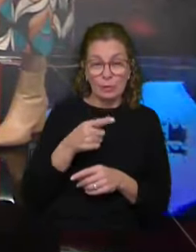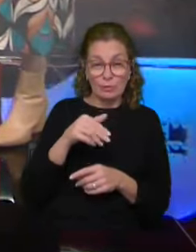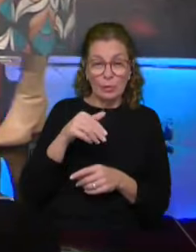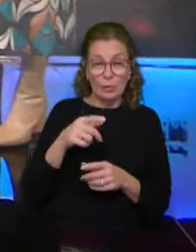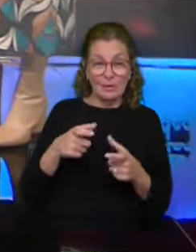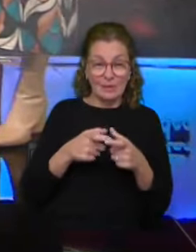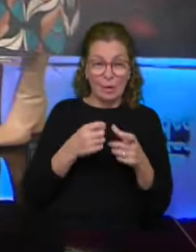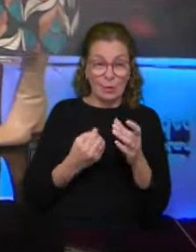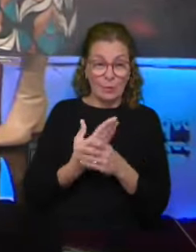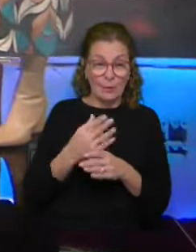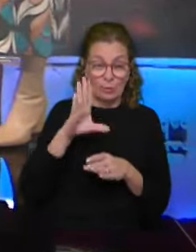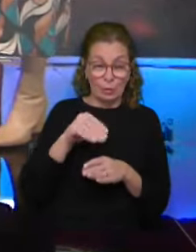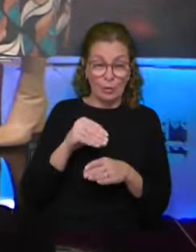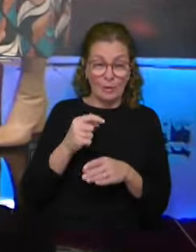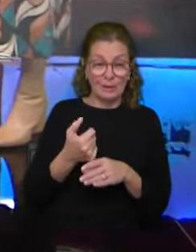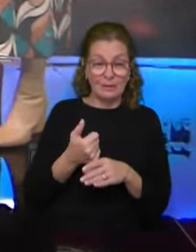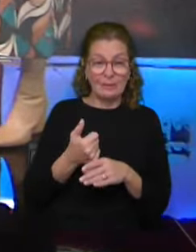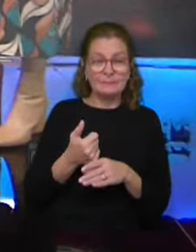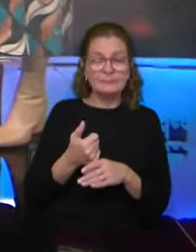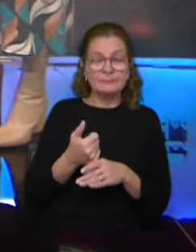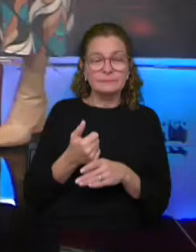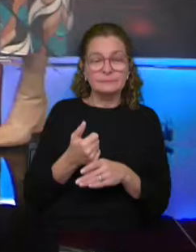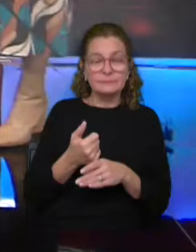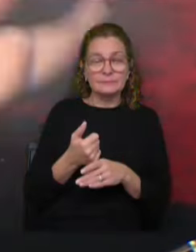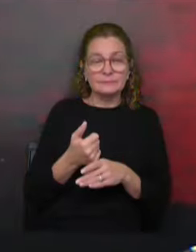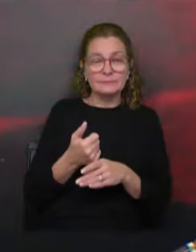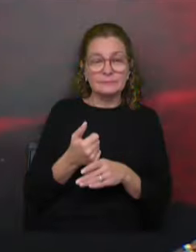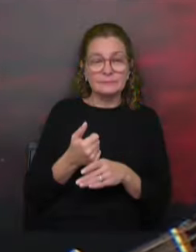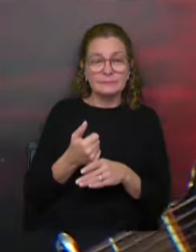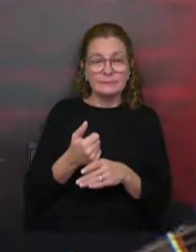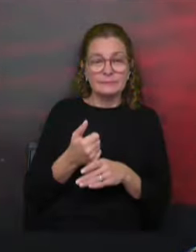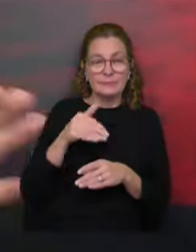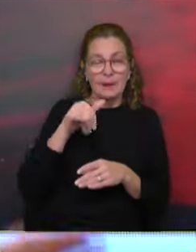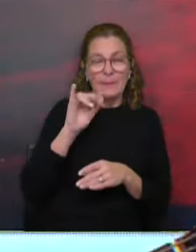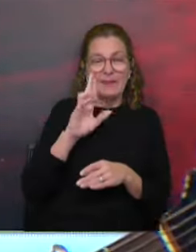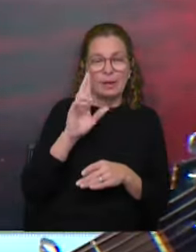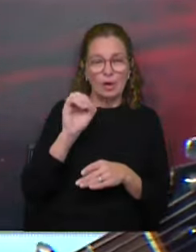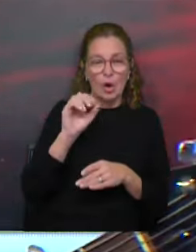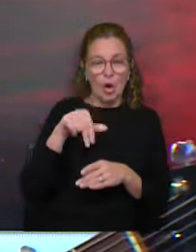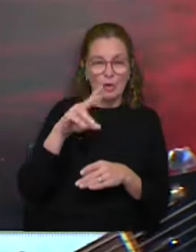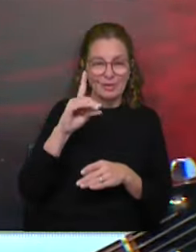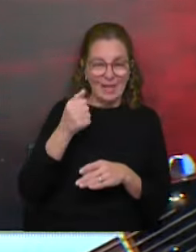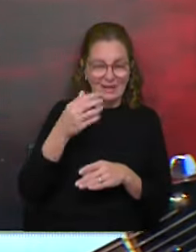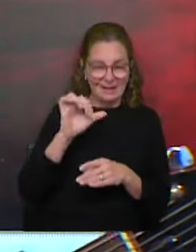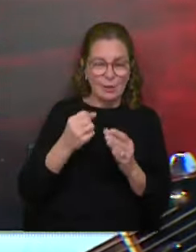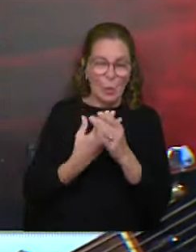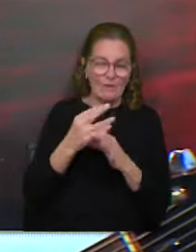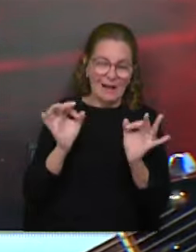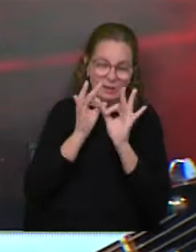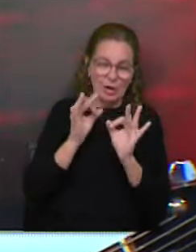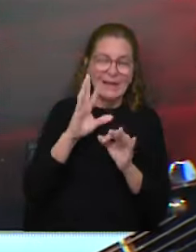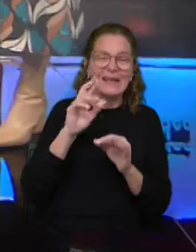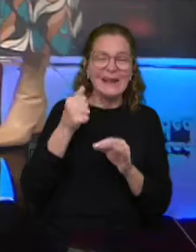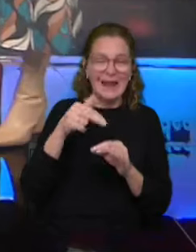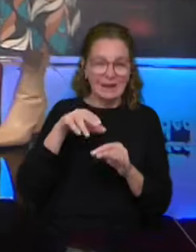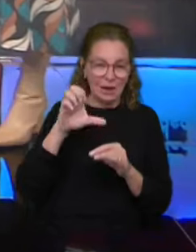Microondas. Sí. Y bueno, Microondas, Cráneo, pero sí, sobre todo las nuevas canciones. Perfecto. ¿Y vas a